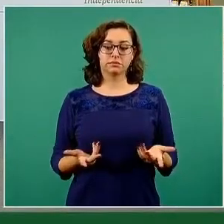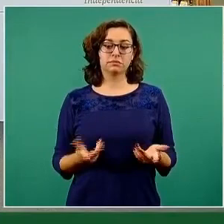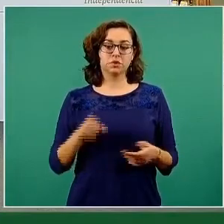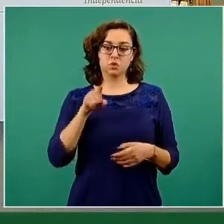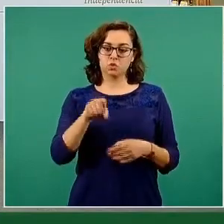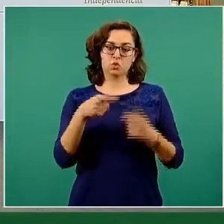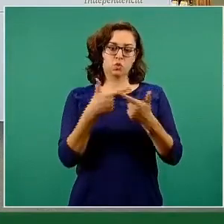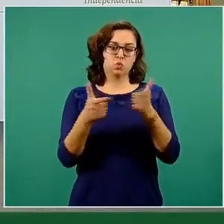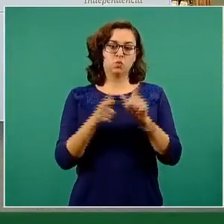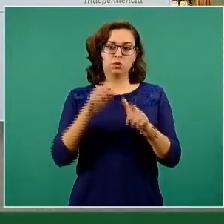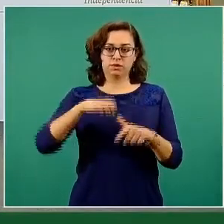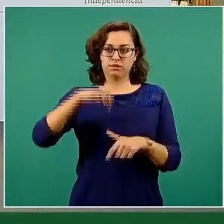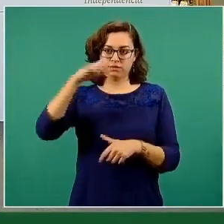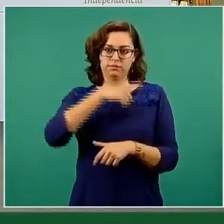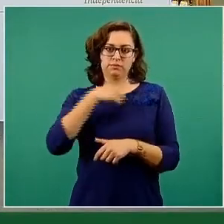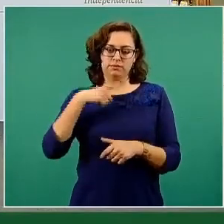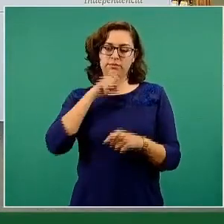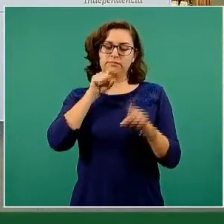que pertenezca.